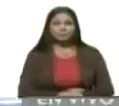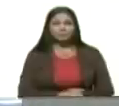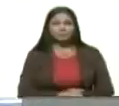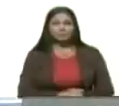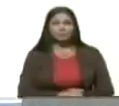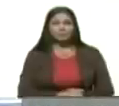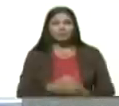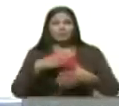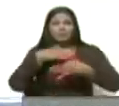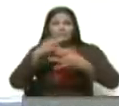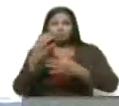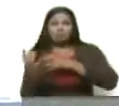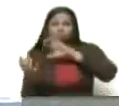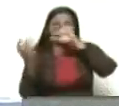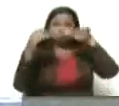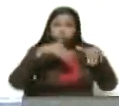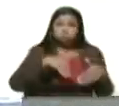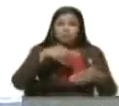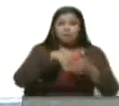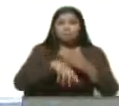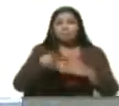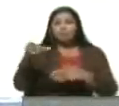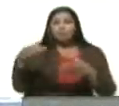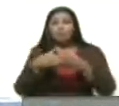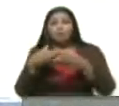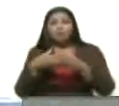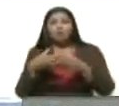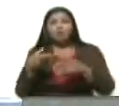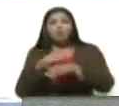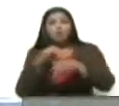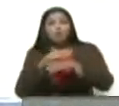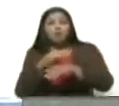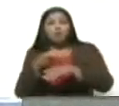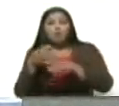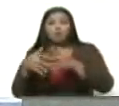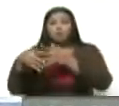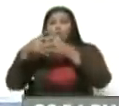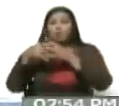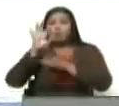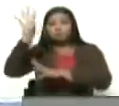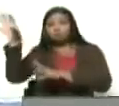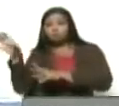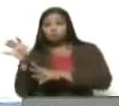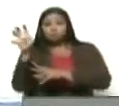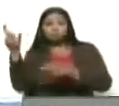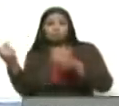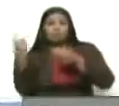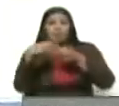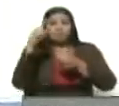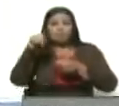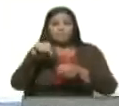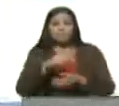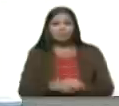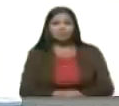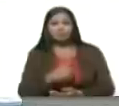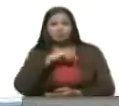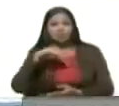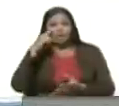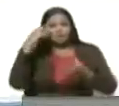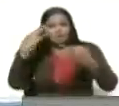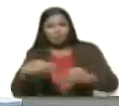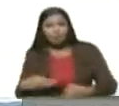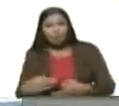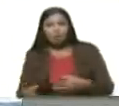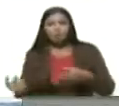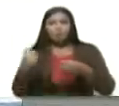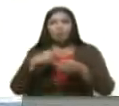del intento de invasión de parte del gobierno de los Estados Unidos y países aliados. Estamos seguros ante esto que ahí estaba